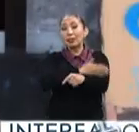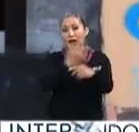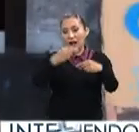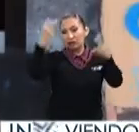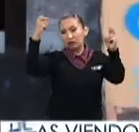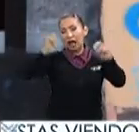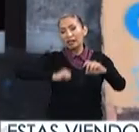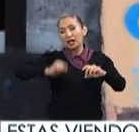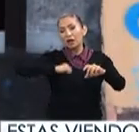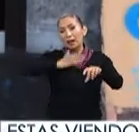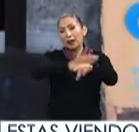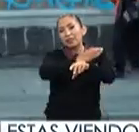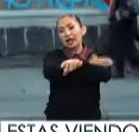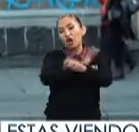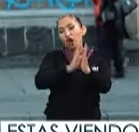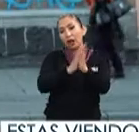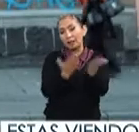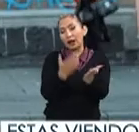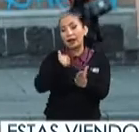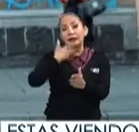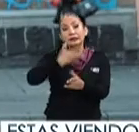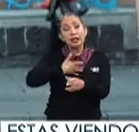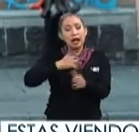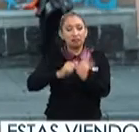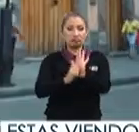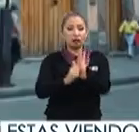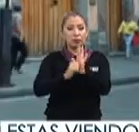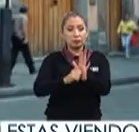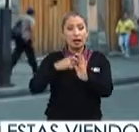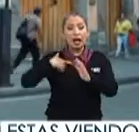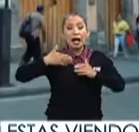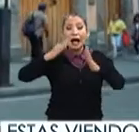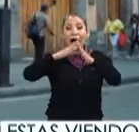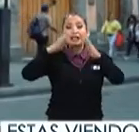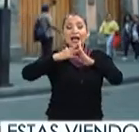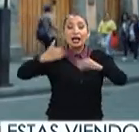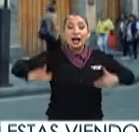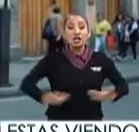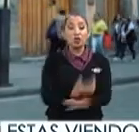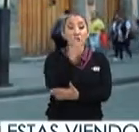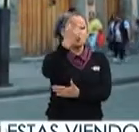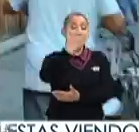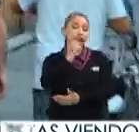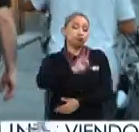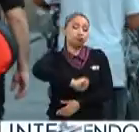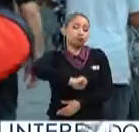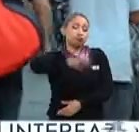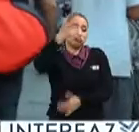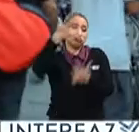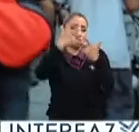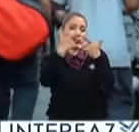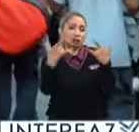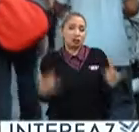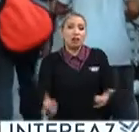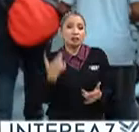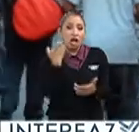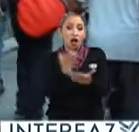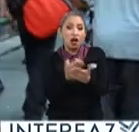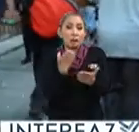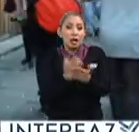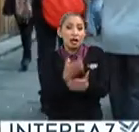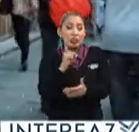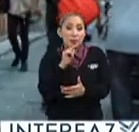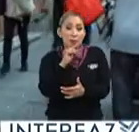ahora Antigua Madero Librería, ocupa de manera simbólica la casa en la que nació uno de los más connotados historiadores, economistas